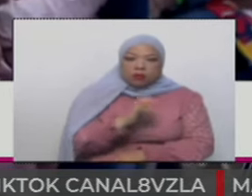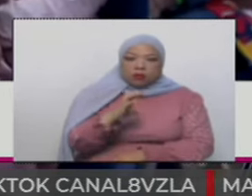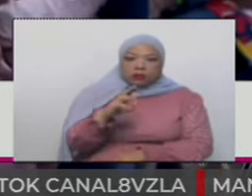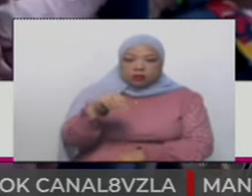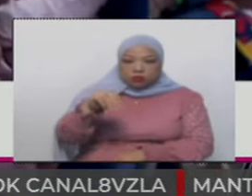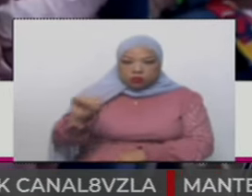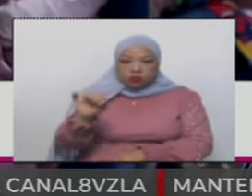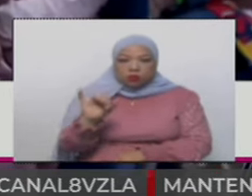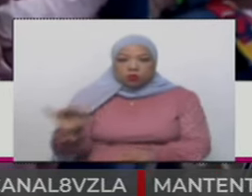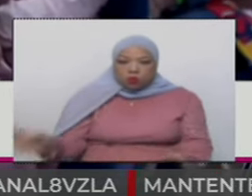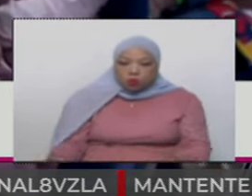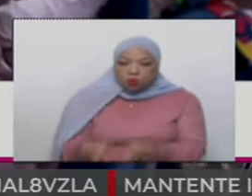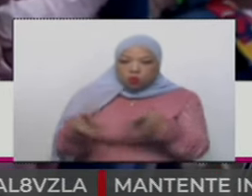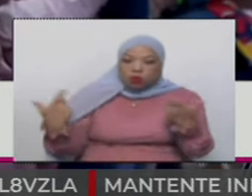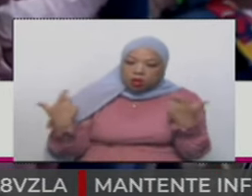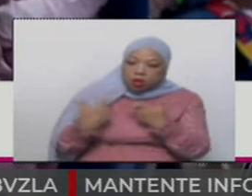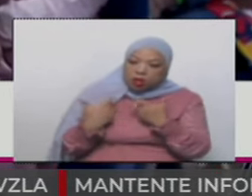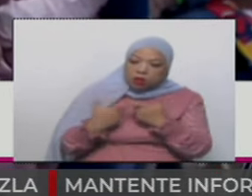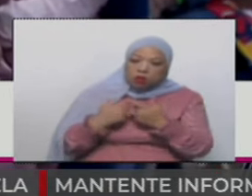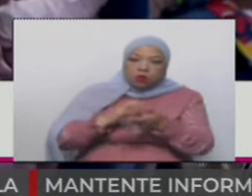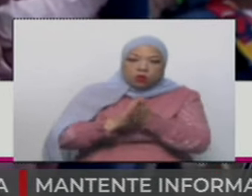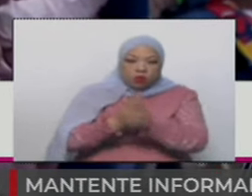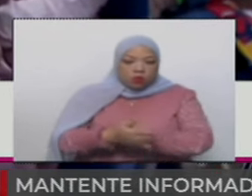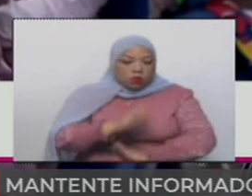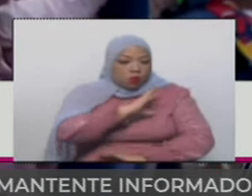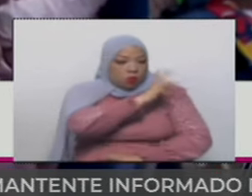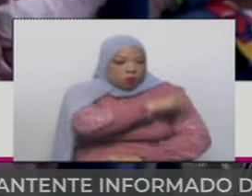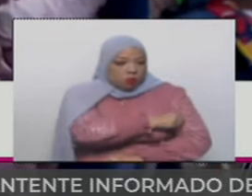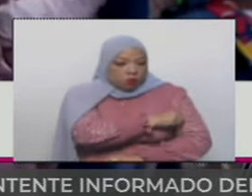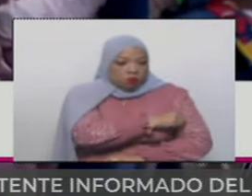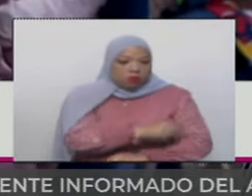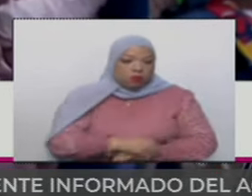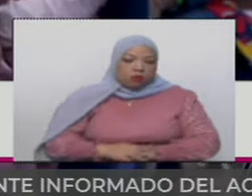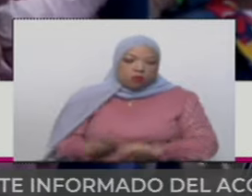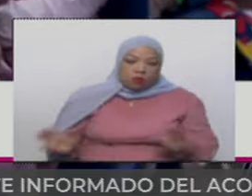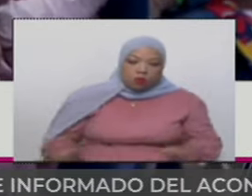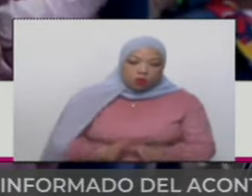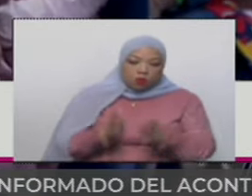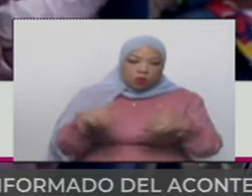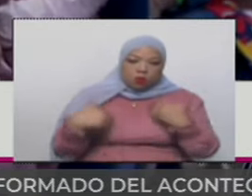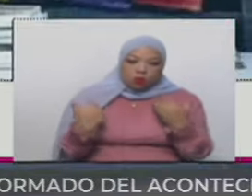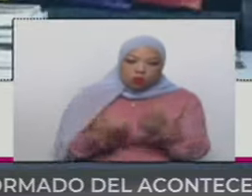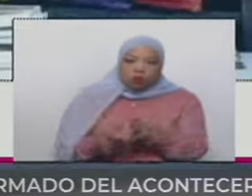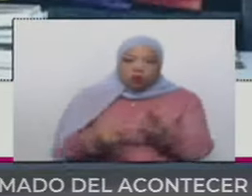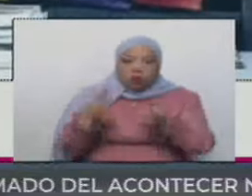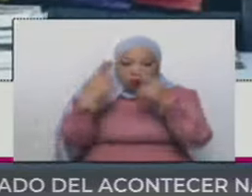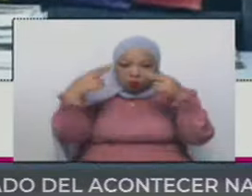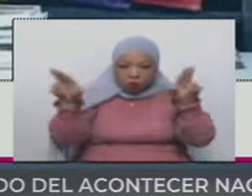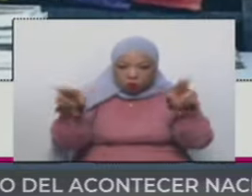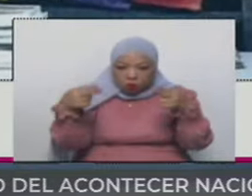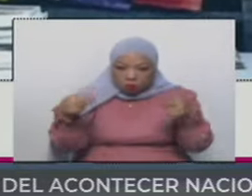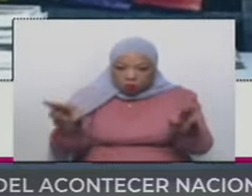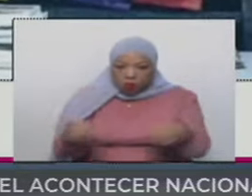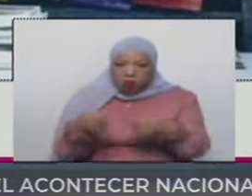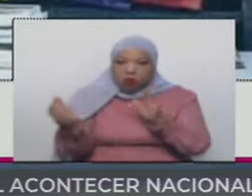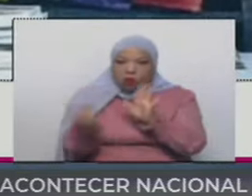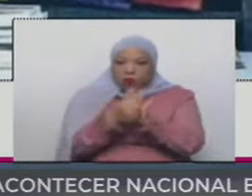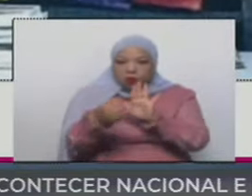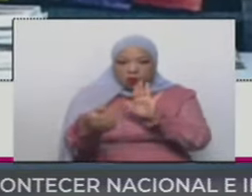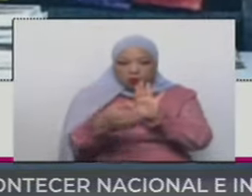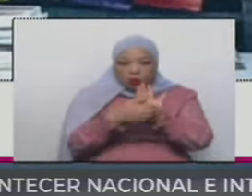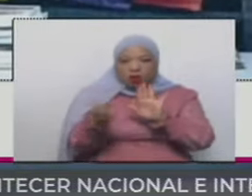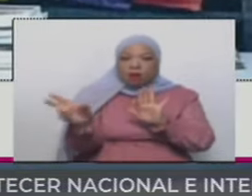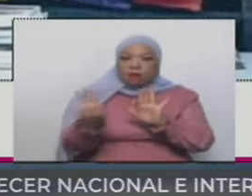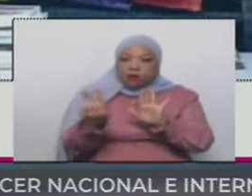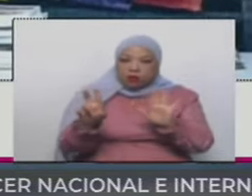la misma que promueve la guerra y el exterminio de Palestina, CNN que promueve el exterminio de los libaneses, que promueve el golpe de Estado fascista en